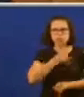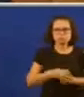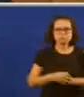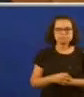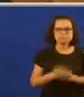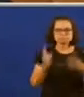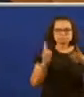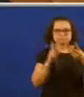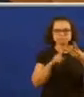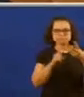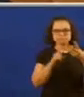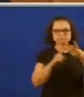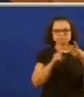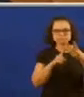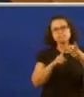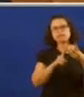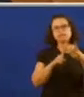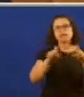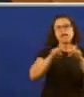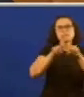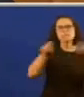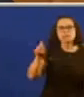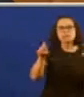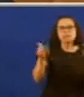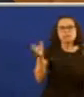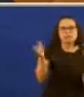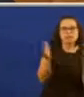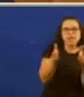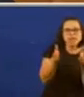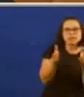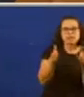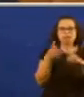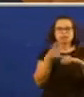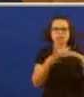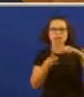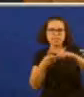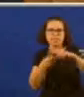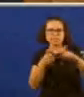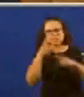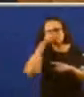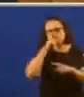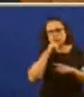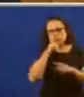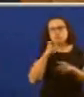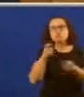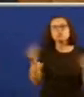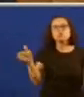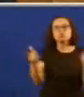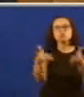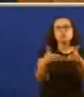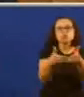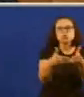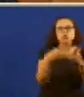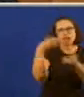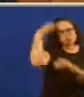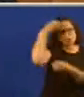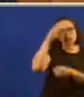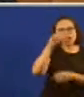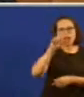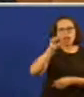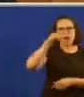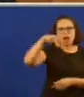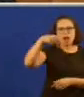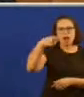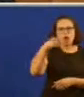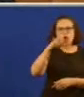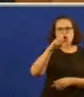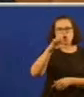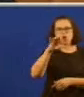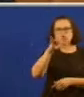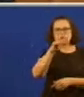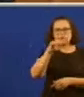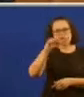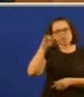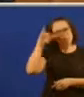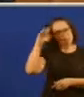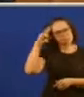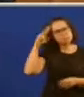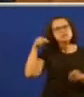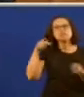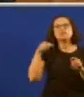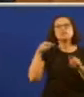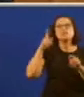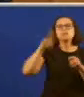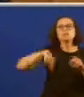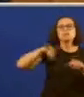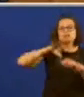Pemex ia instalarse en punta langosteira e íbamos a renovar toda a frota da petroleira mexicana.